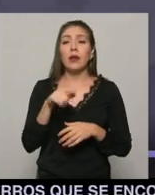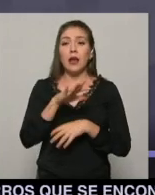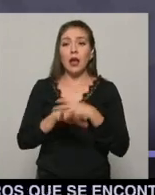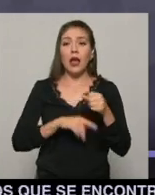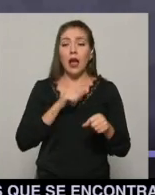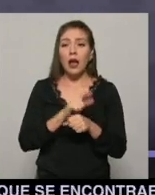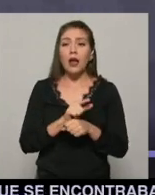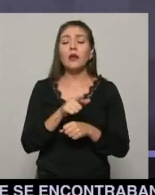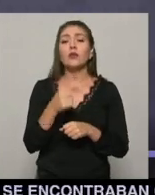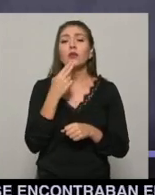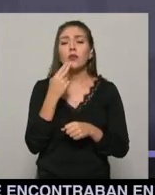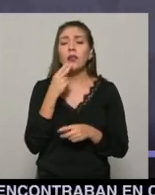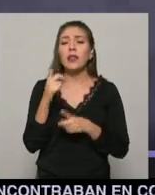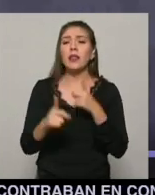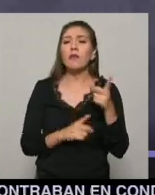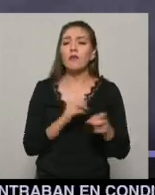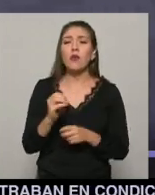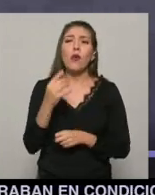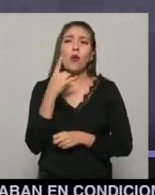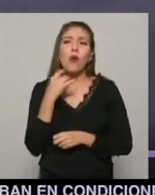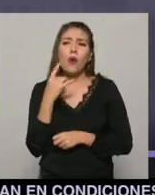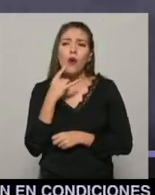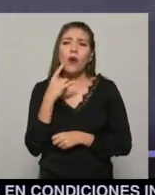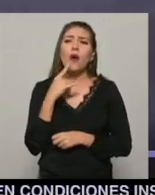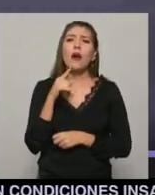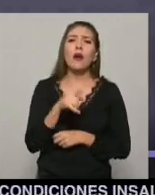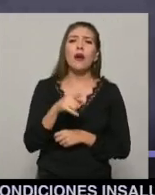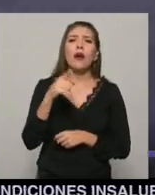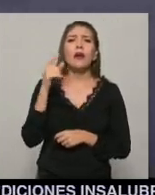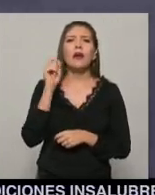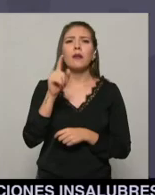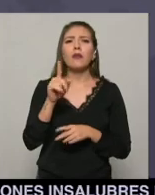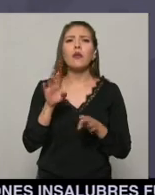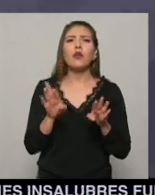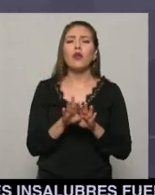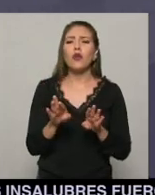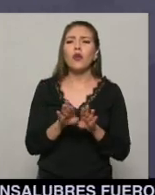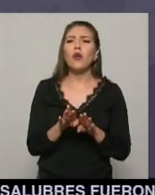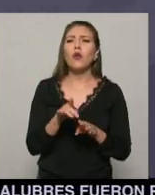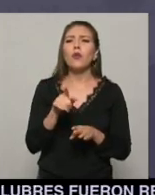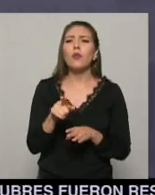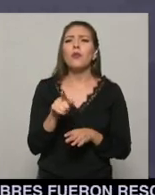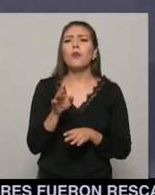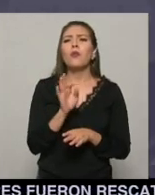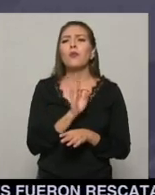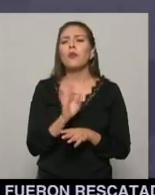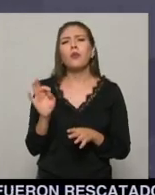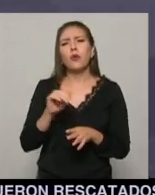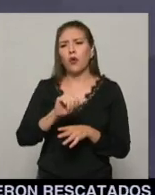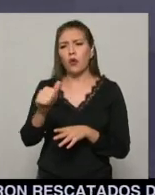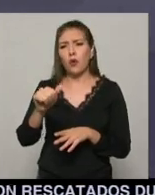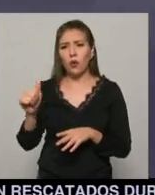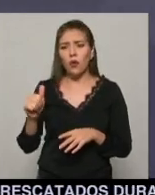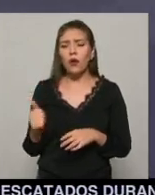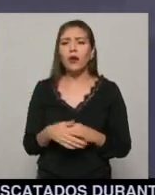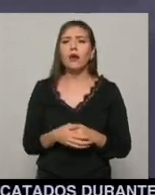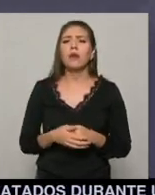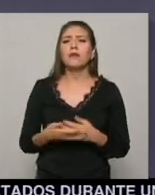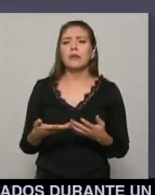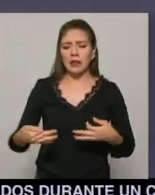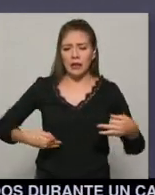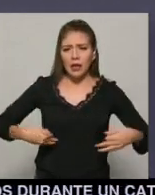en deportes y espectáculos, tales como de manera enunciativa, más no limitativa, es decir, que pudieran existir otros, obras de